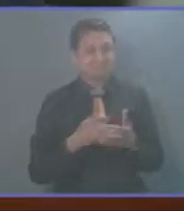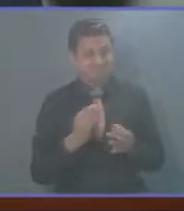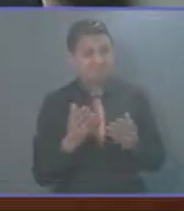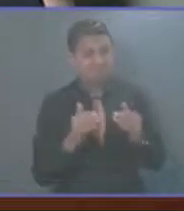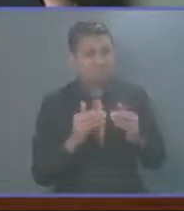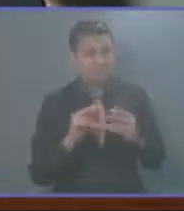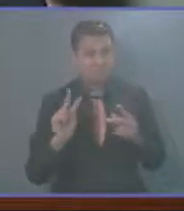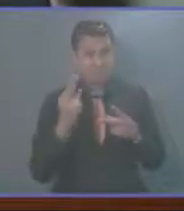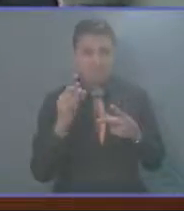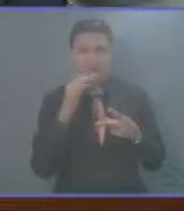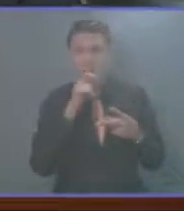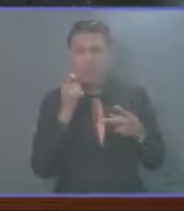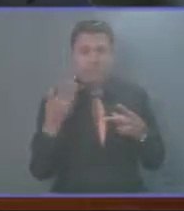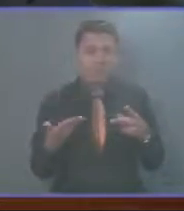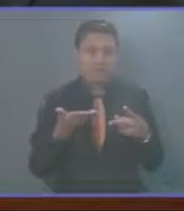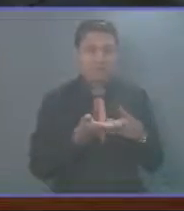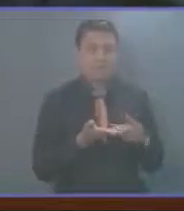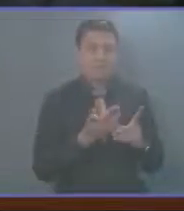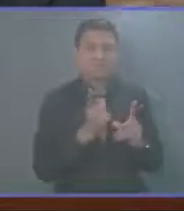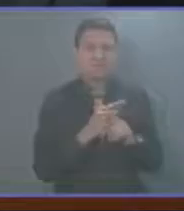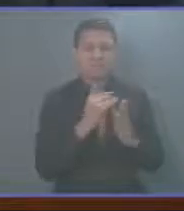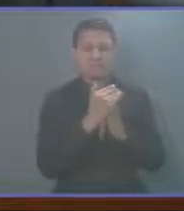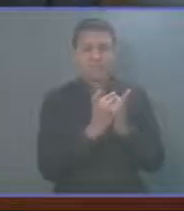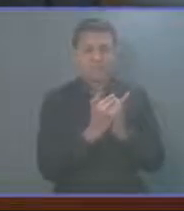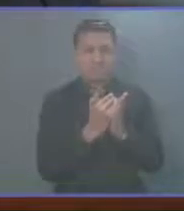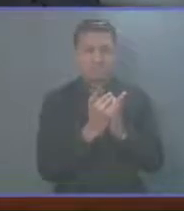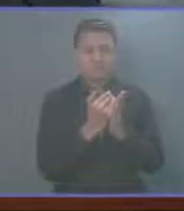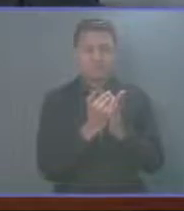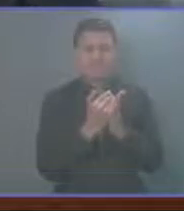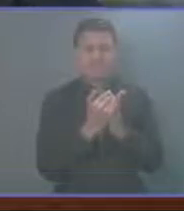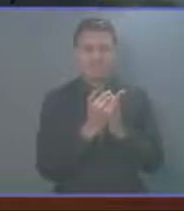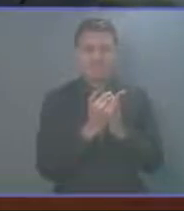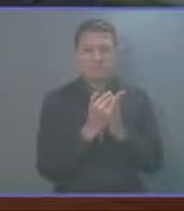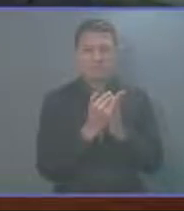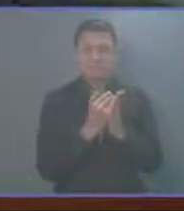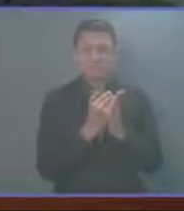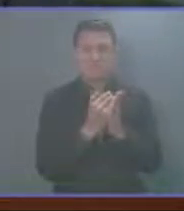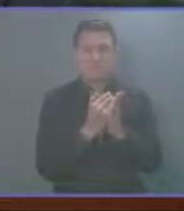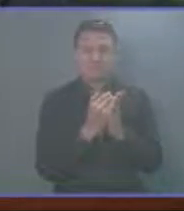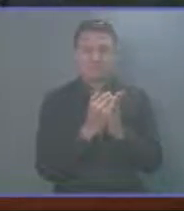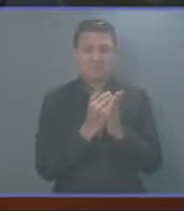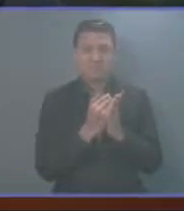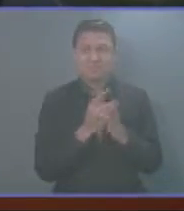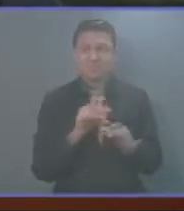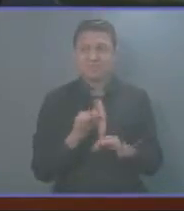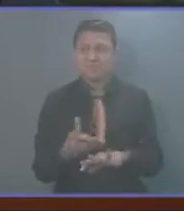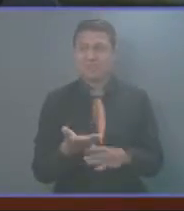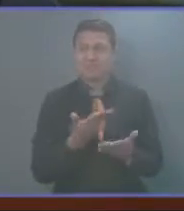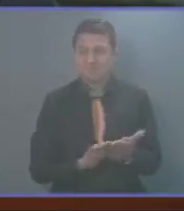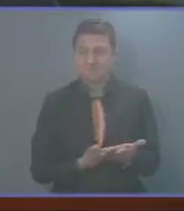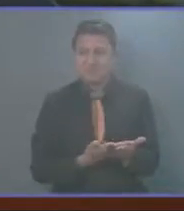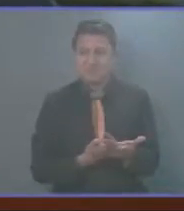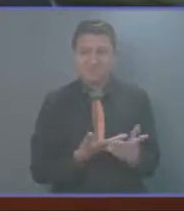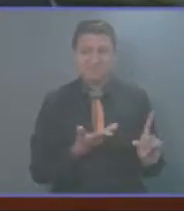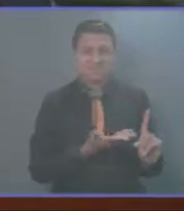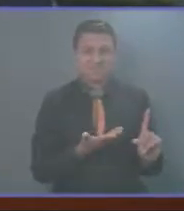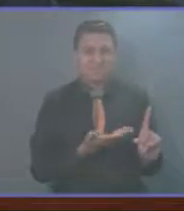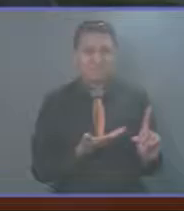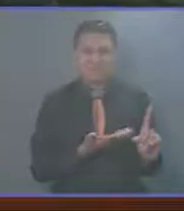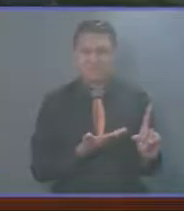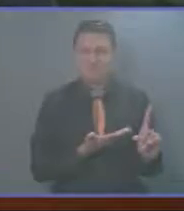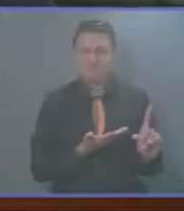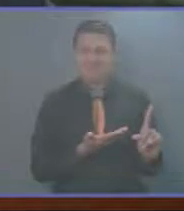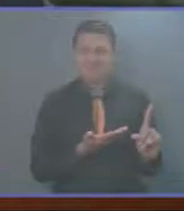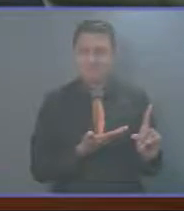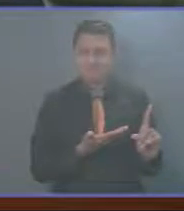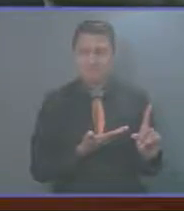solicitar modificación de agenda a la ley del servicio civil, en el sentido de que se